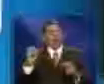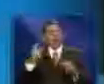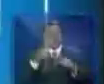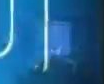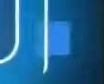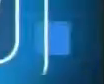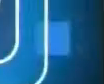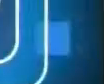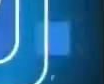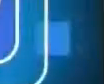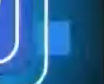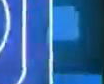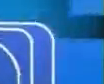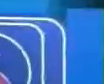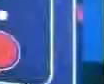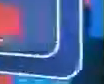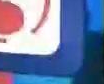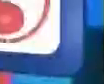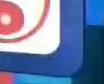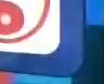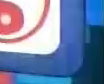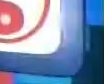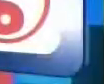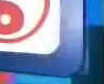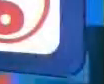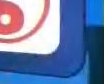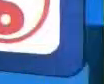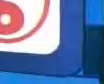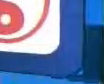mixtas. Bienestar.